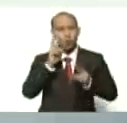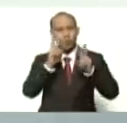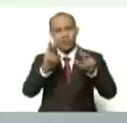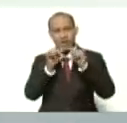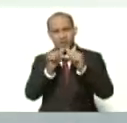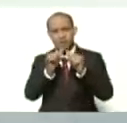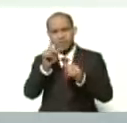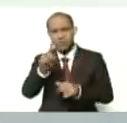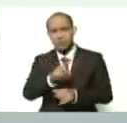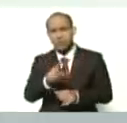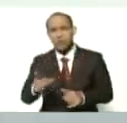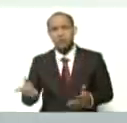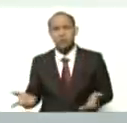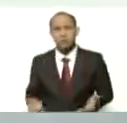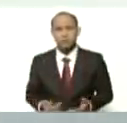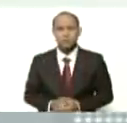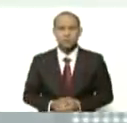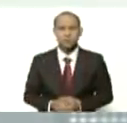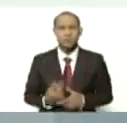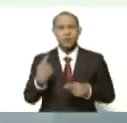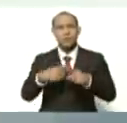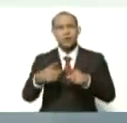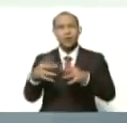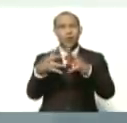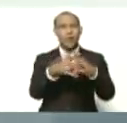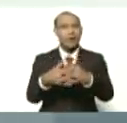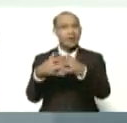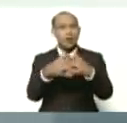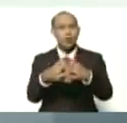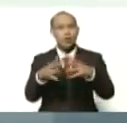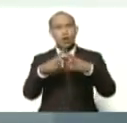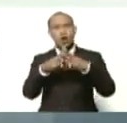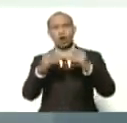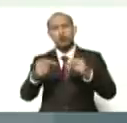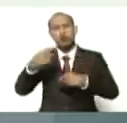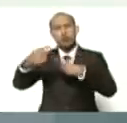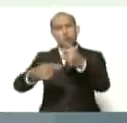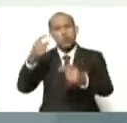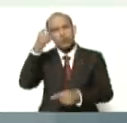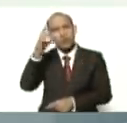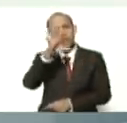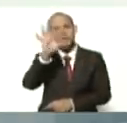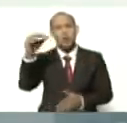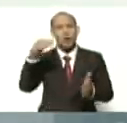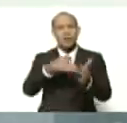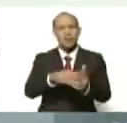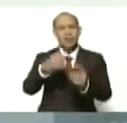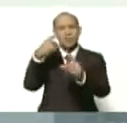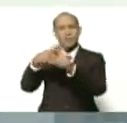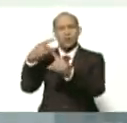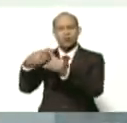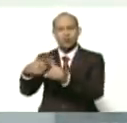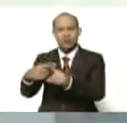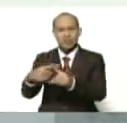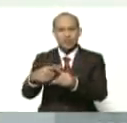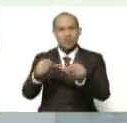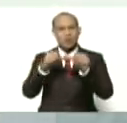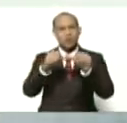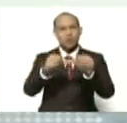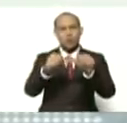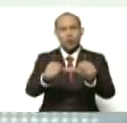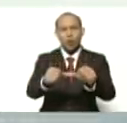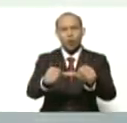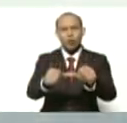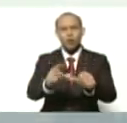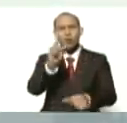verdad pero en eeuu todos los días hay 50.000 casos y se mantiene alrededor